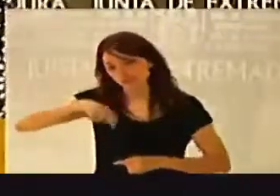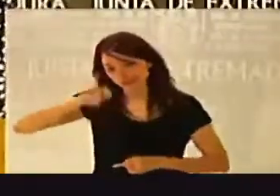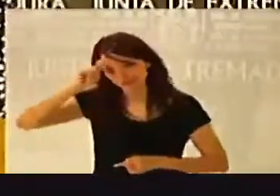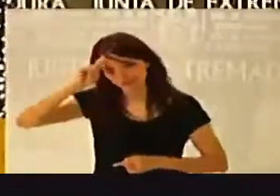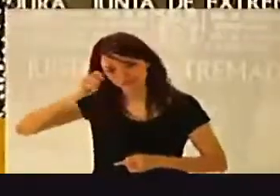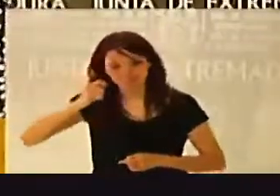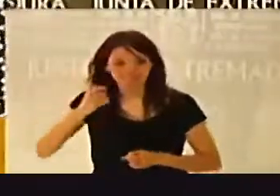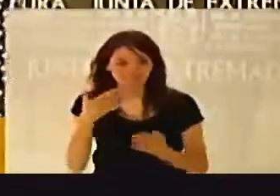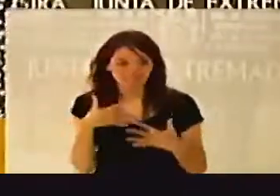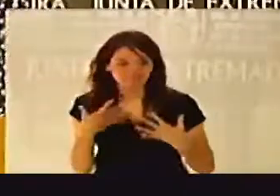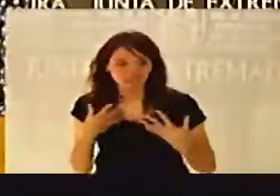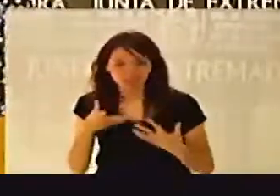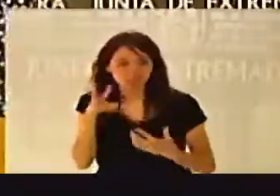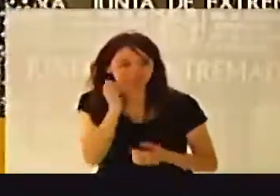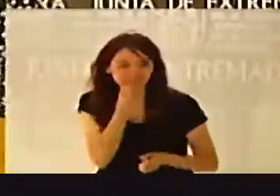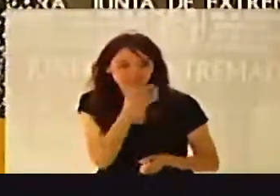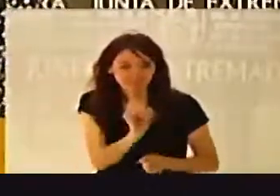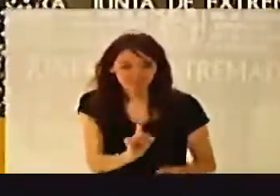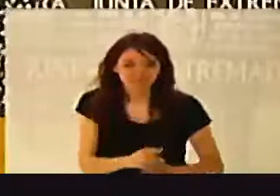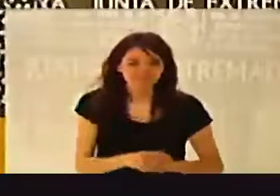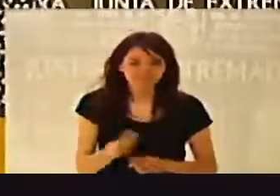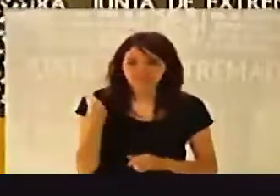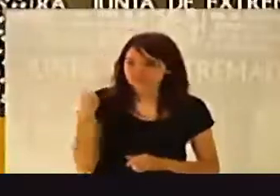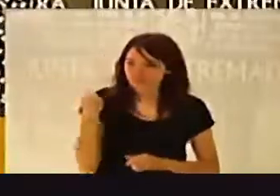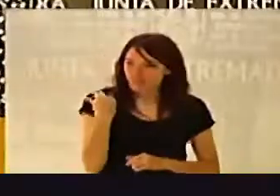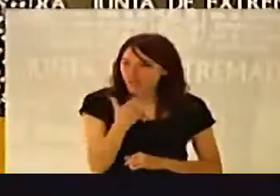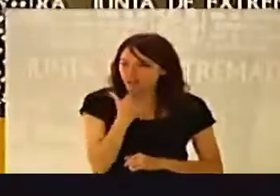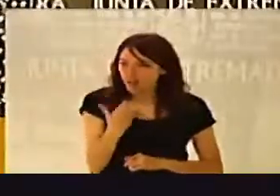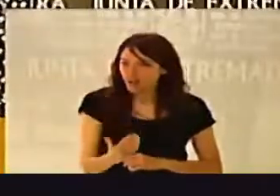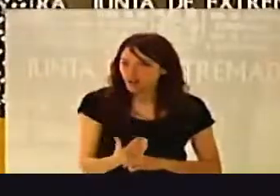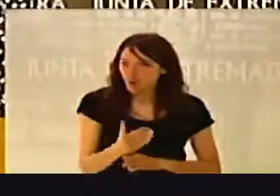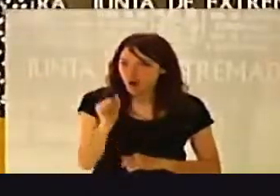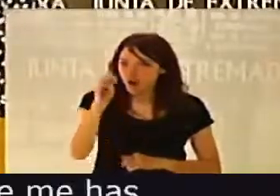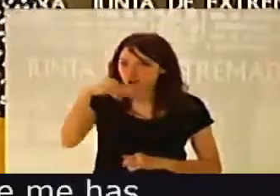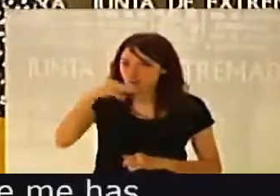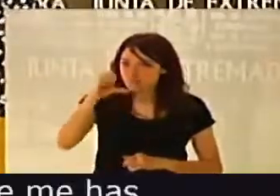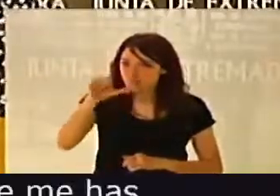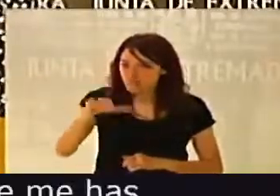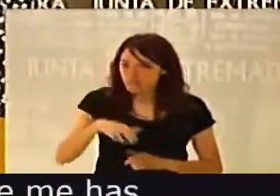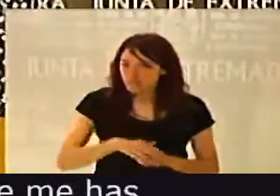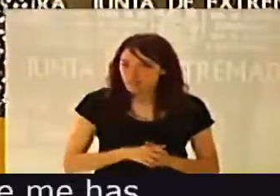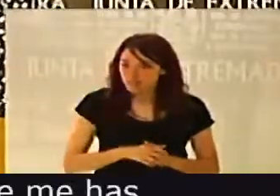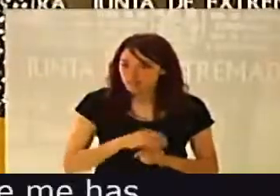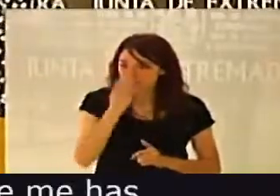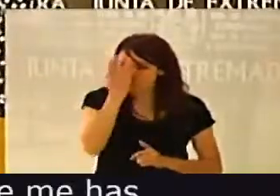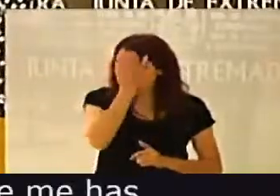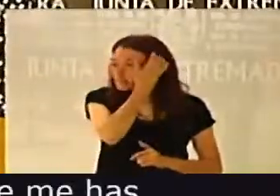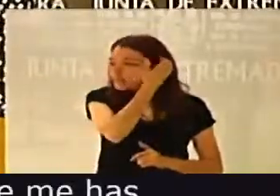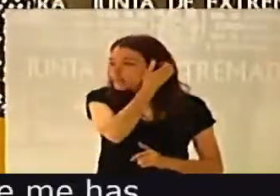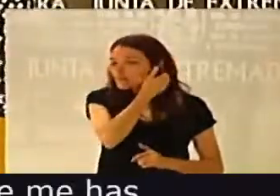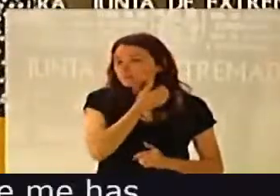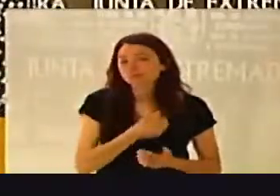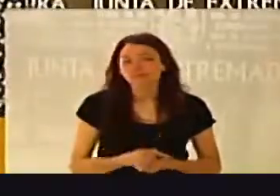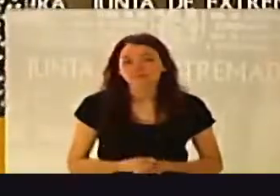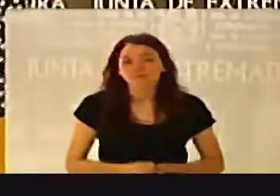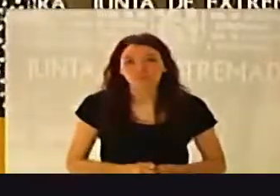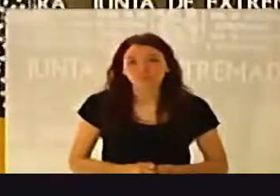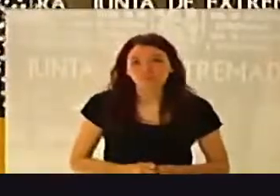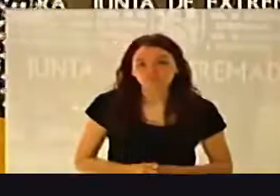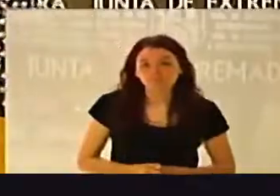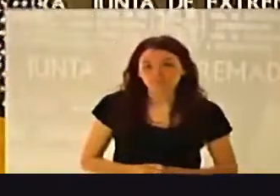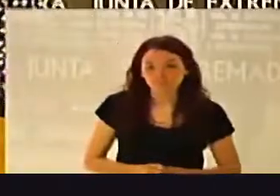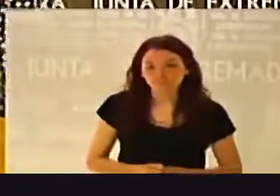te escuché bien. Sé que me has preguntado algo sobre AMPE, ¿puede ser? ¿El sindicato AMPE? ¿El sindicato